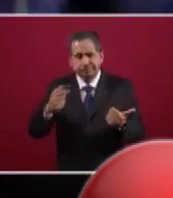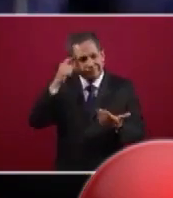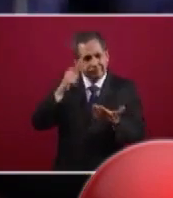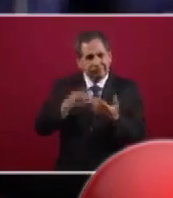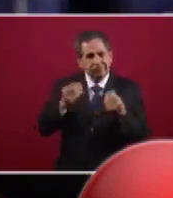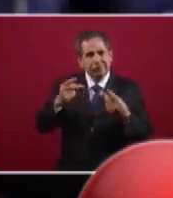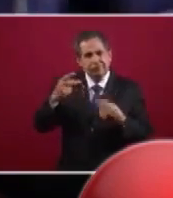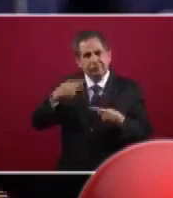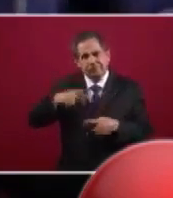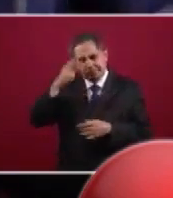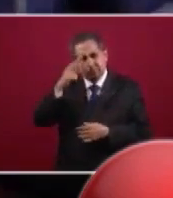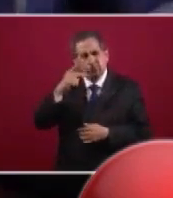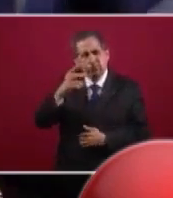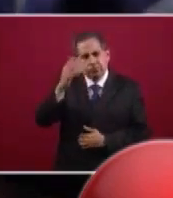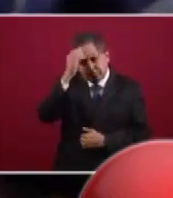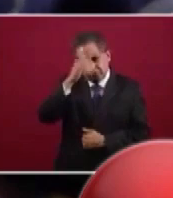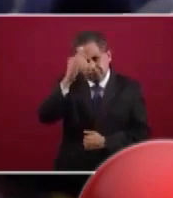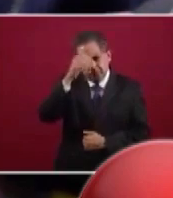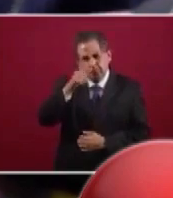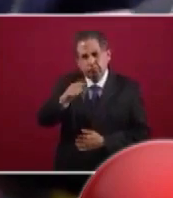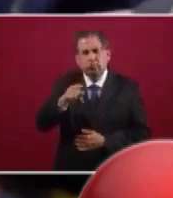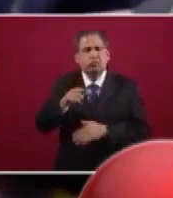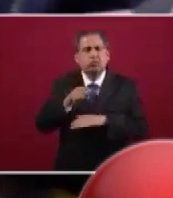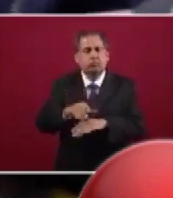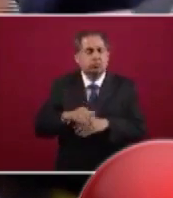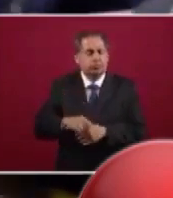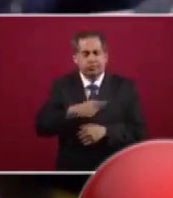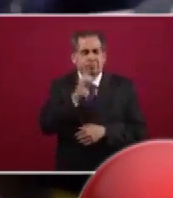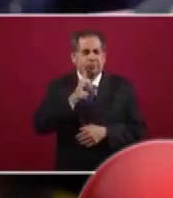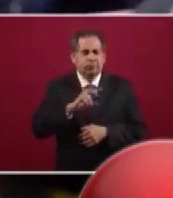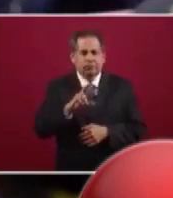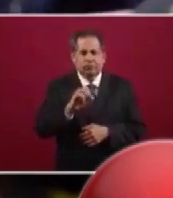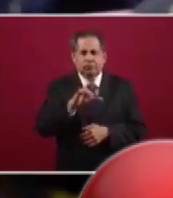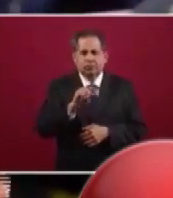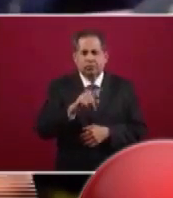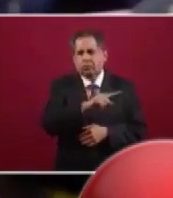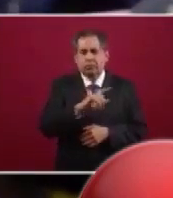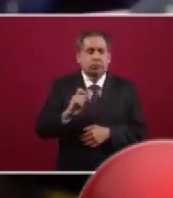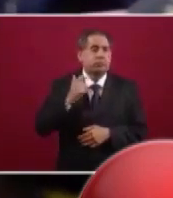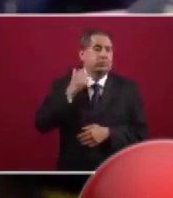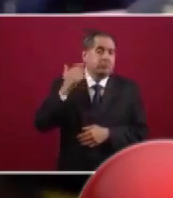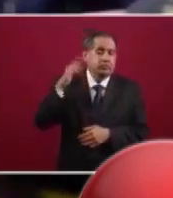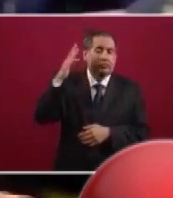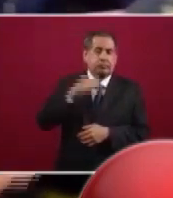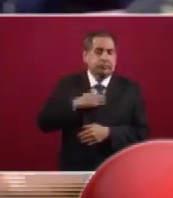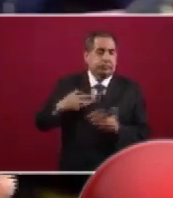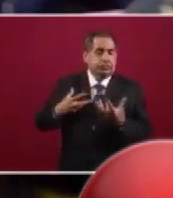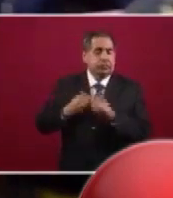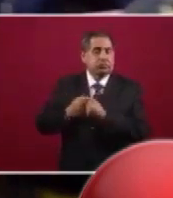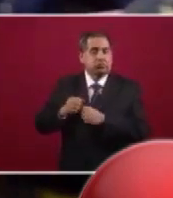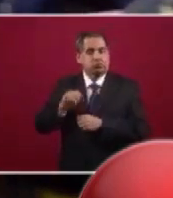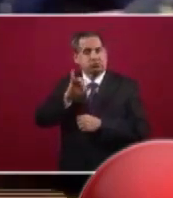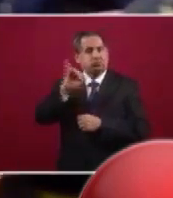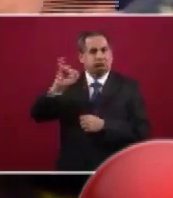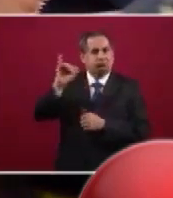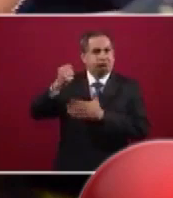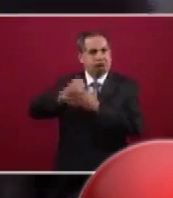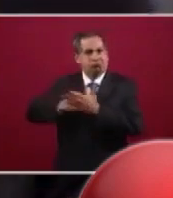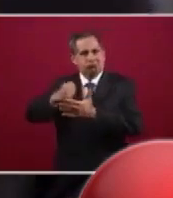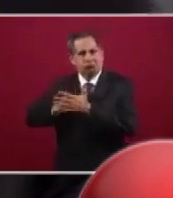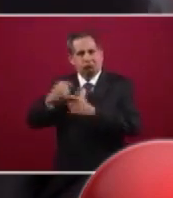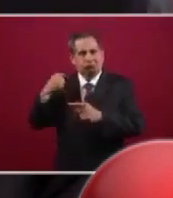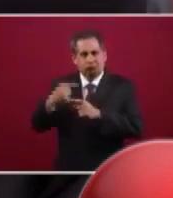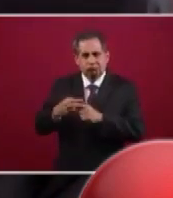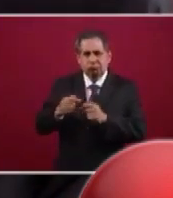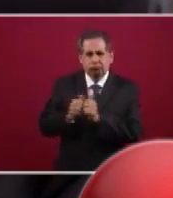mexicanos quieren saber es su opinión personal sobre el caso de Rosario Robles, ya que pues ella fue un miembro importante de la izquierda a final del siglo pasado, que